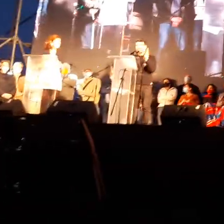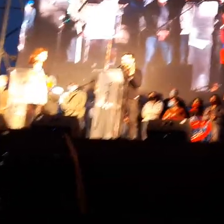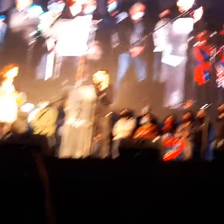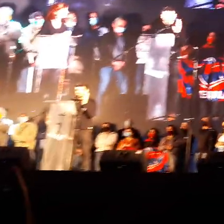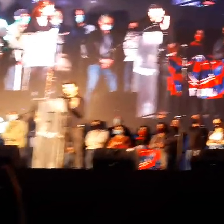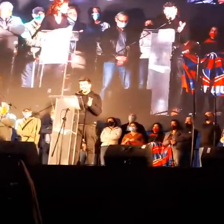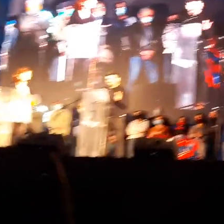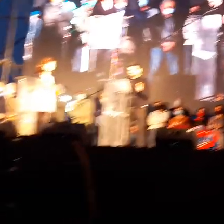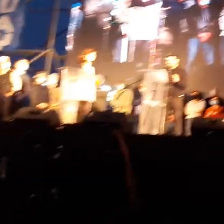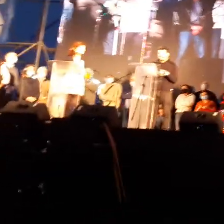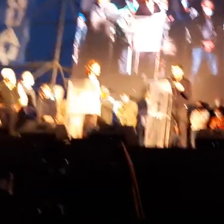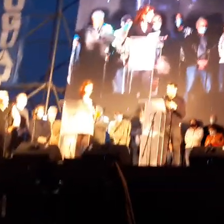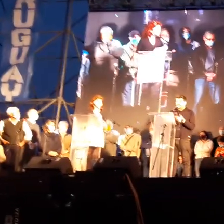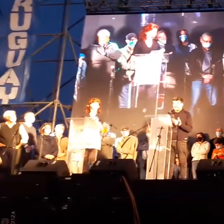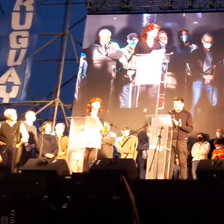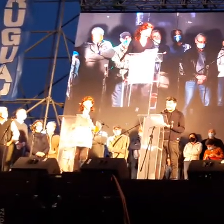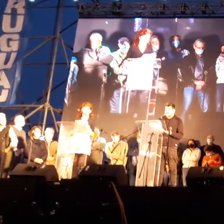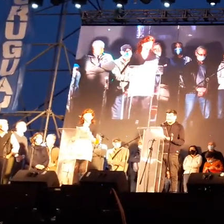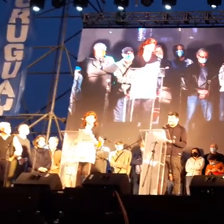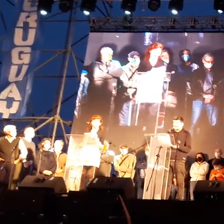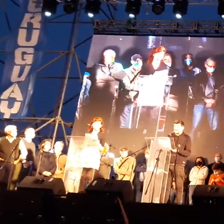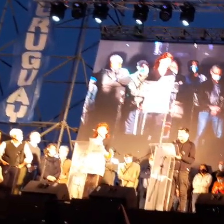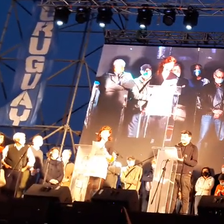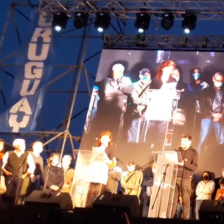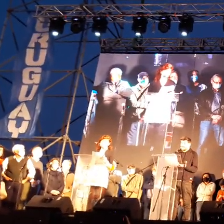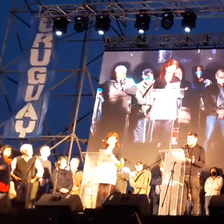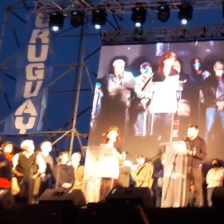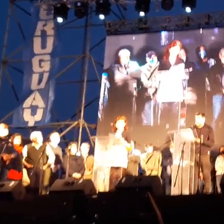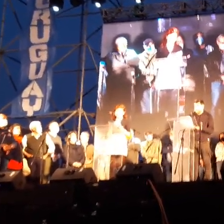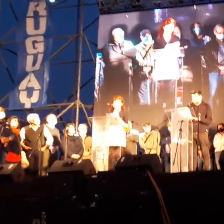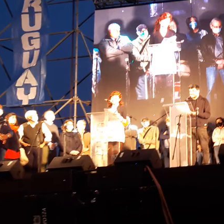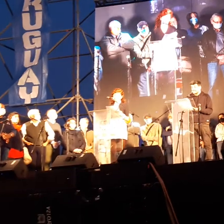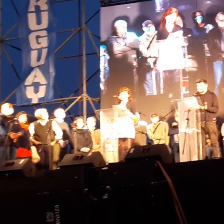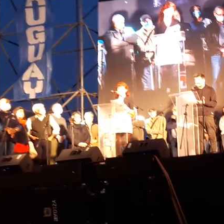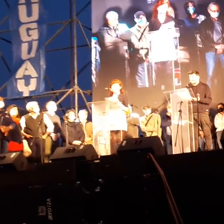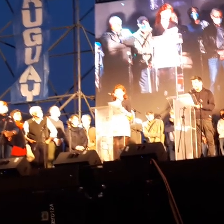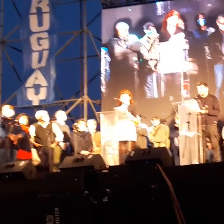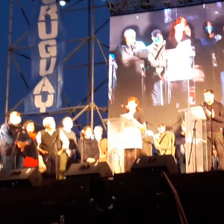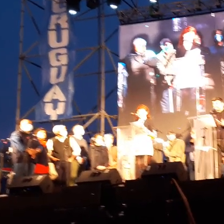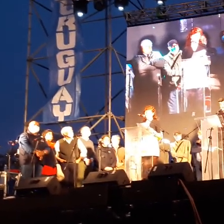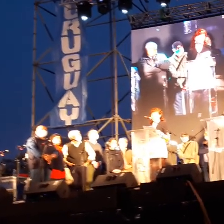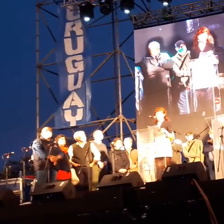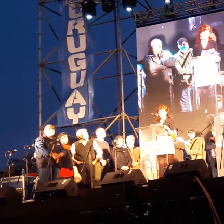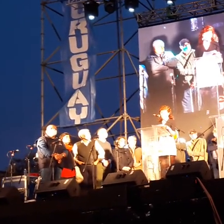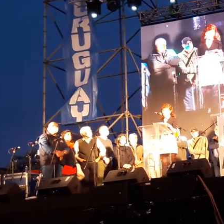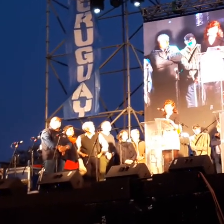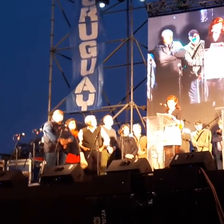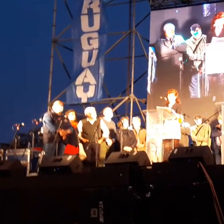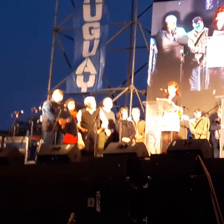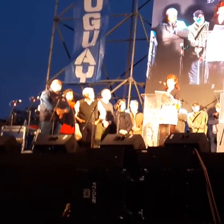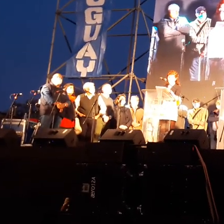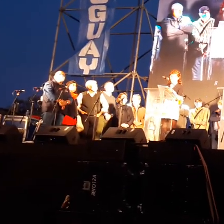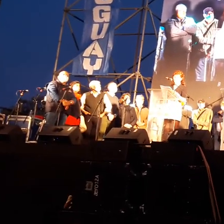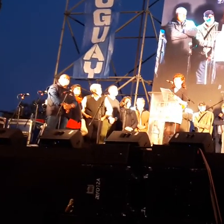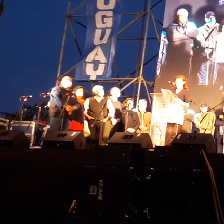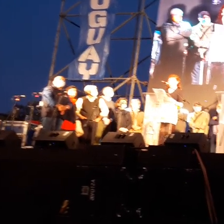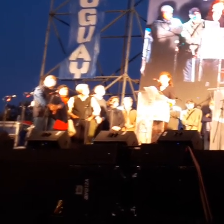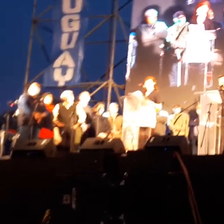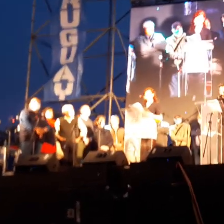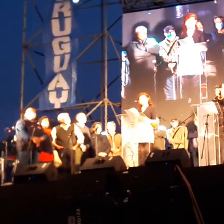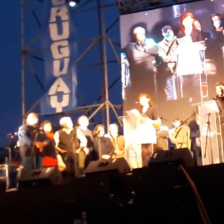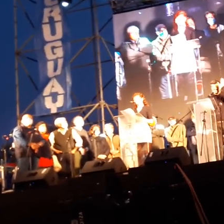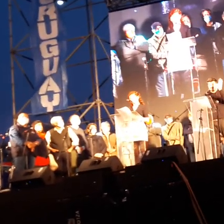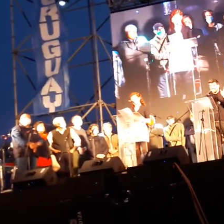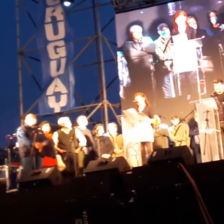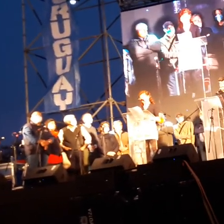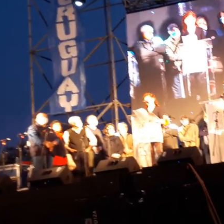de todos los expertos, las normas que incrementan sustantivamente los montos de las transacciones con dinero en efectivo y disminuyen controles,